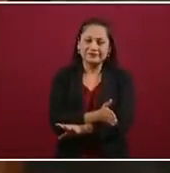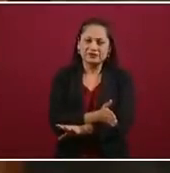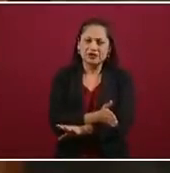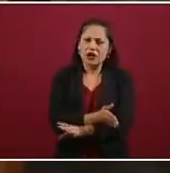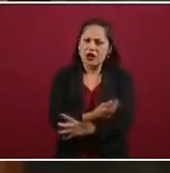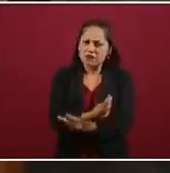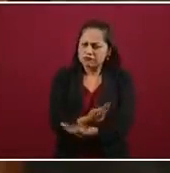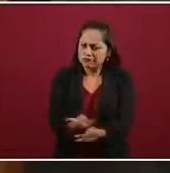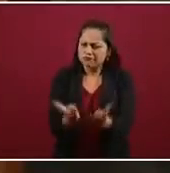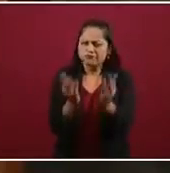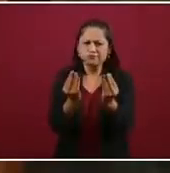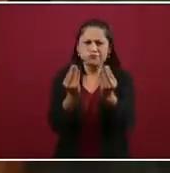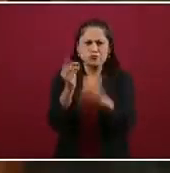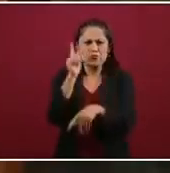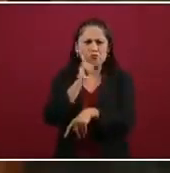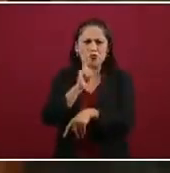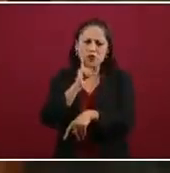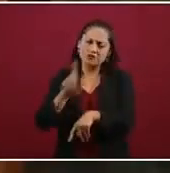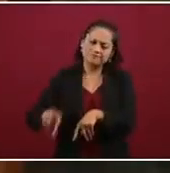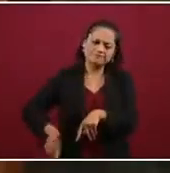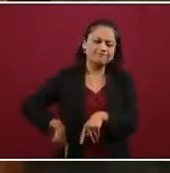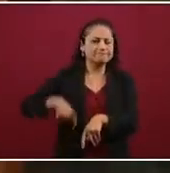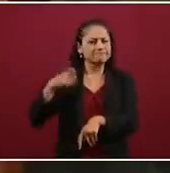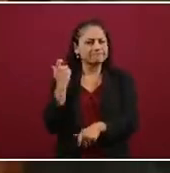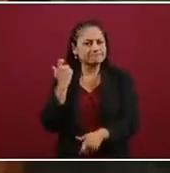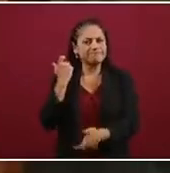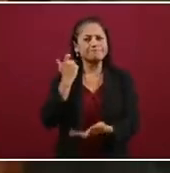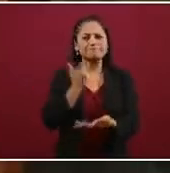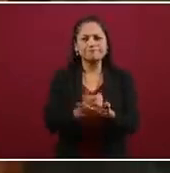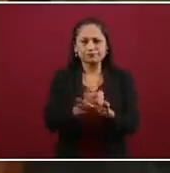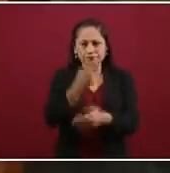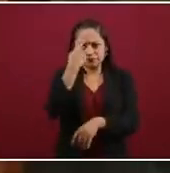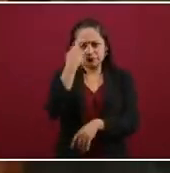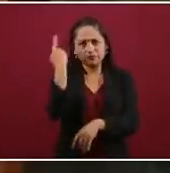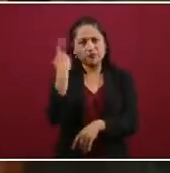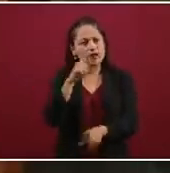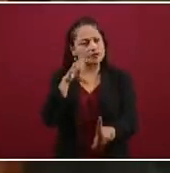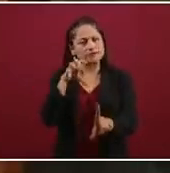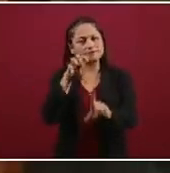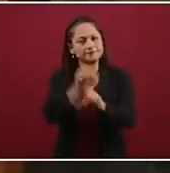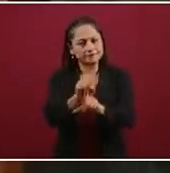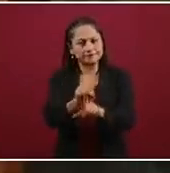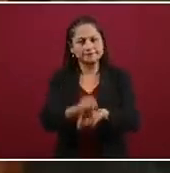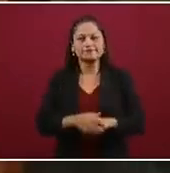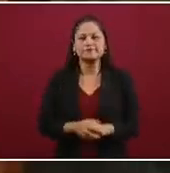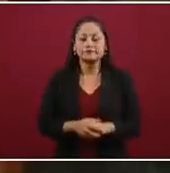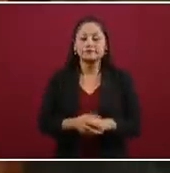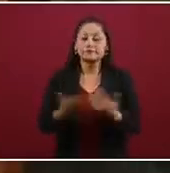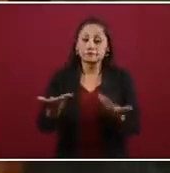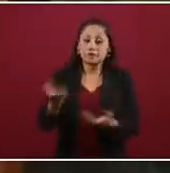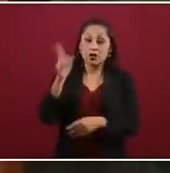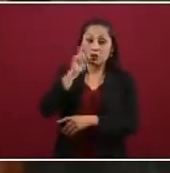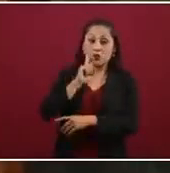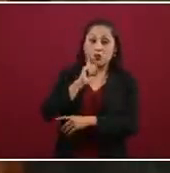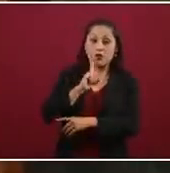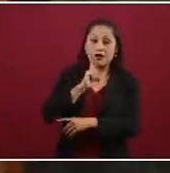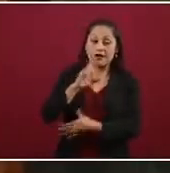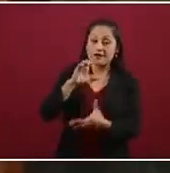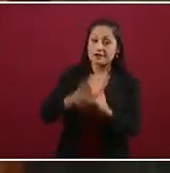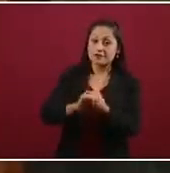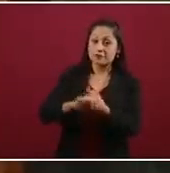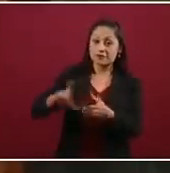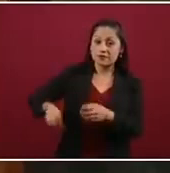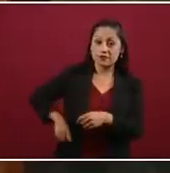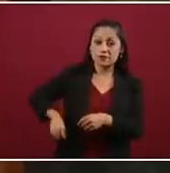ellas apostaron sus fortunas para que sucediera. Es así como la corregidora, otras mujeres